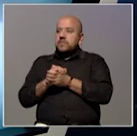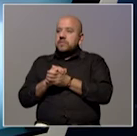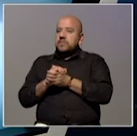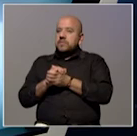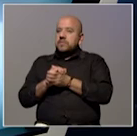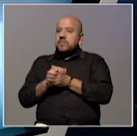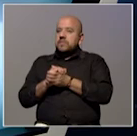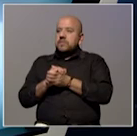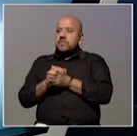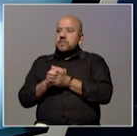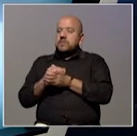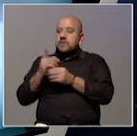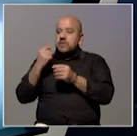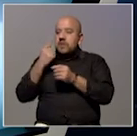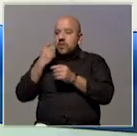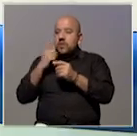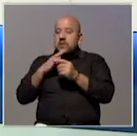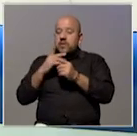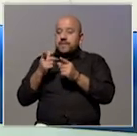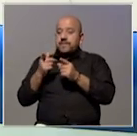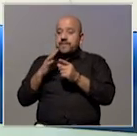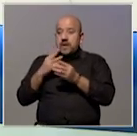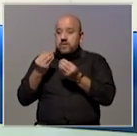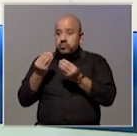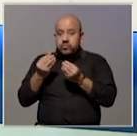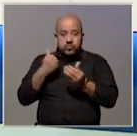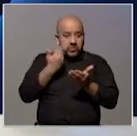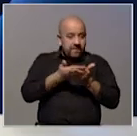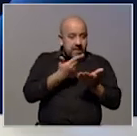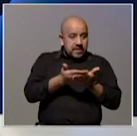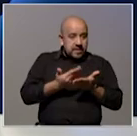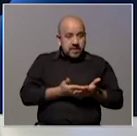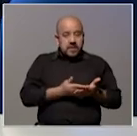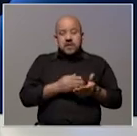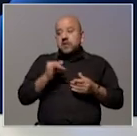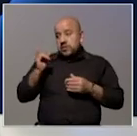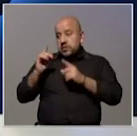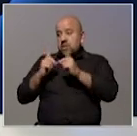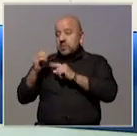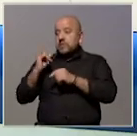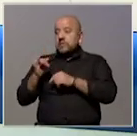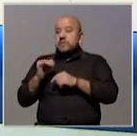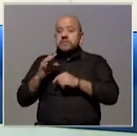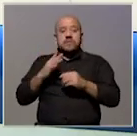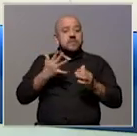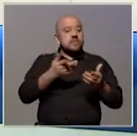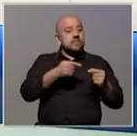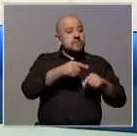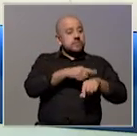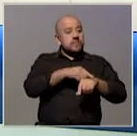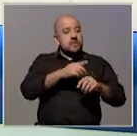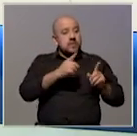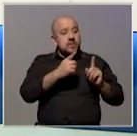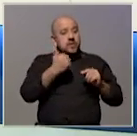nota la bajada de algunos estás diciendo que hay muchas faltas en la posición se hace poquito ya que estamos en ese tema